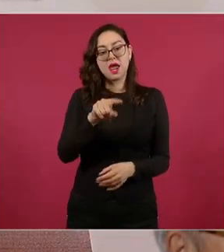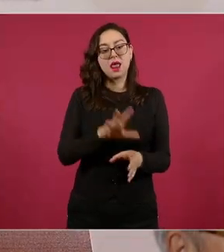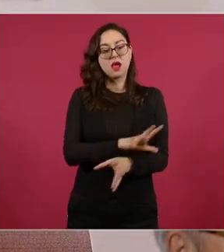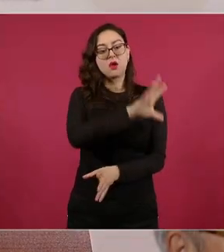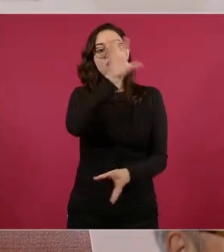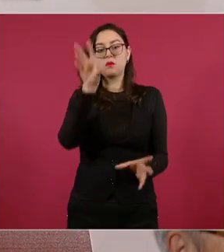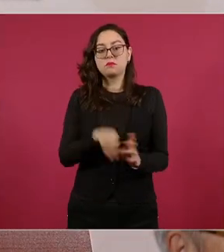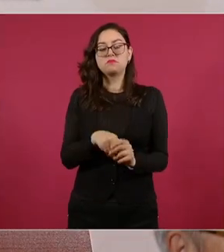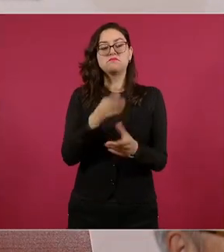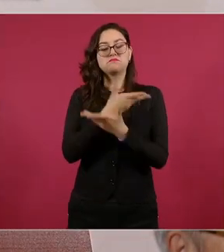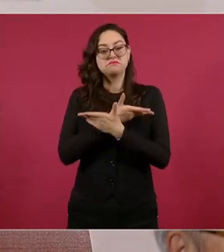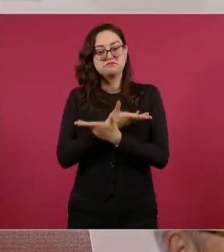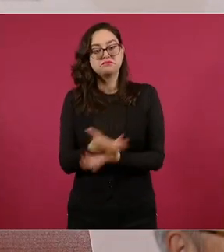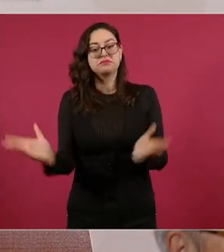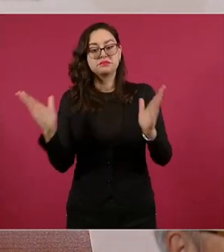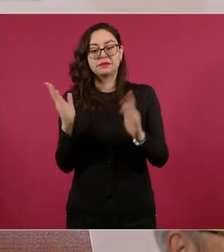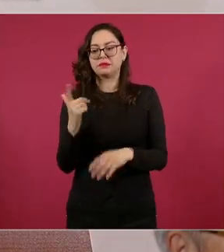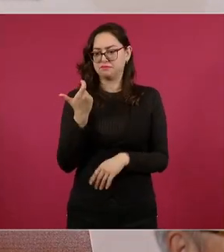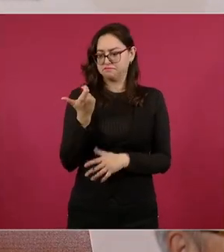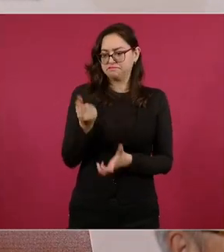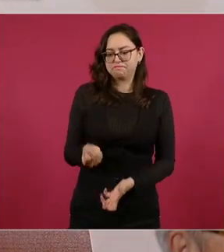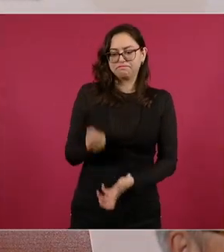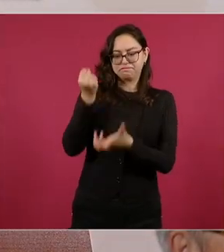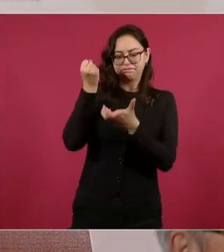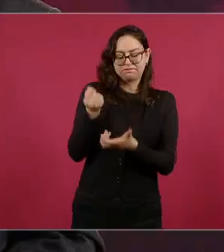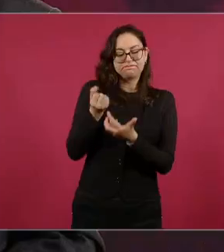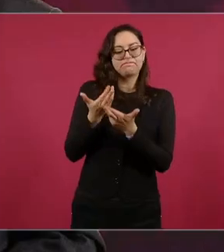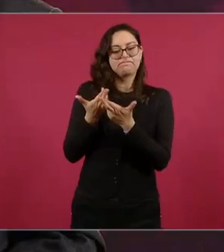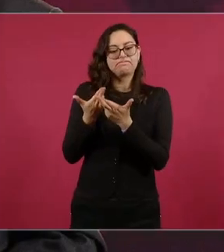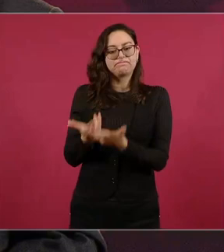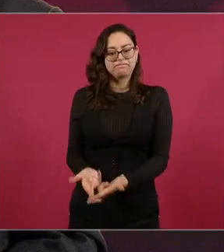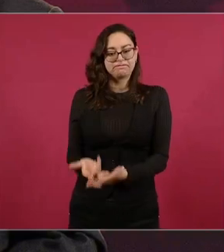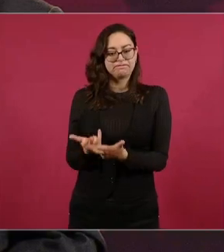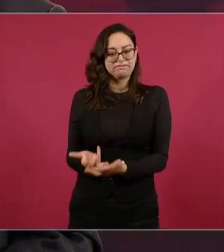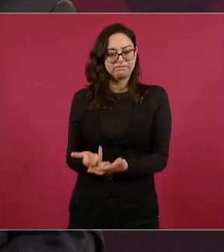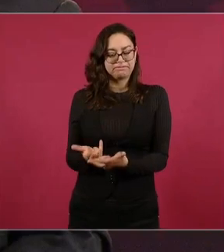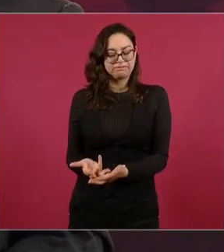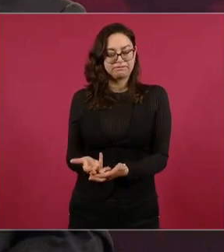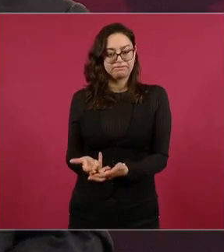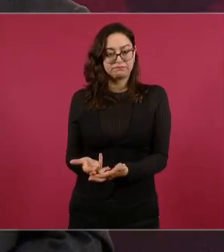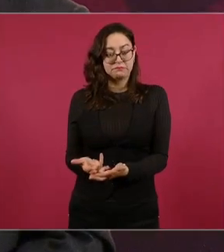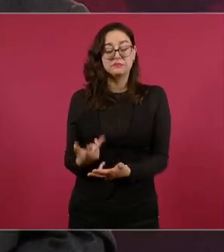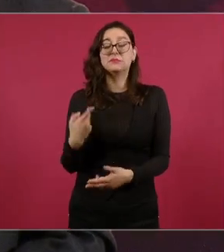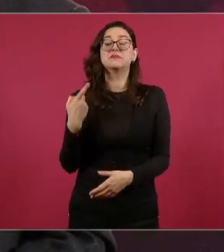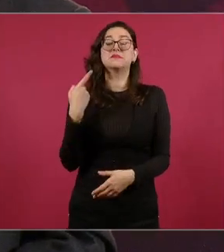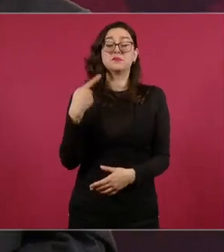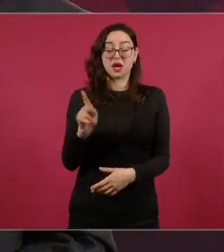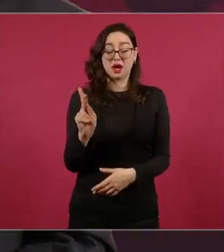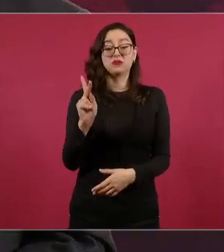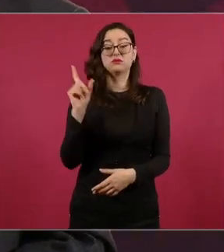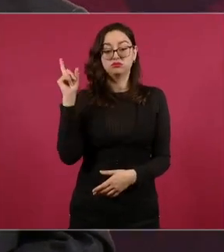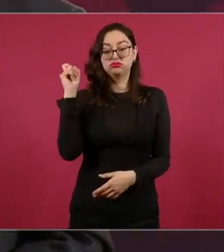fondos para adquirirlos, pero nos costó,